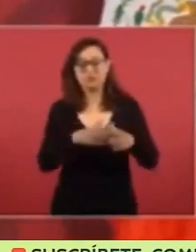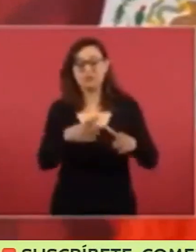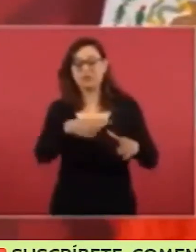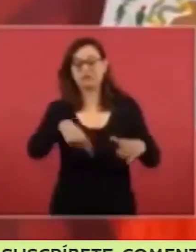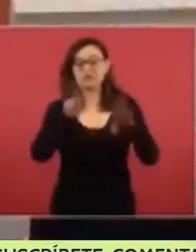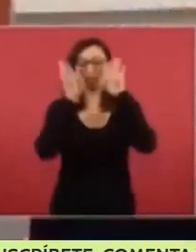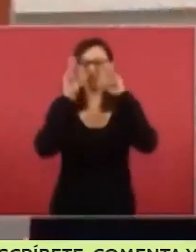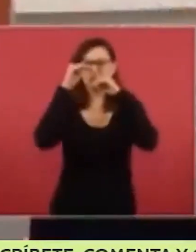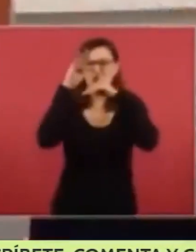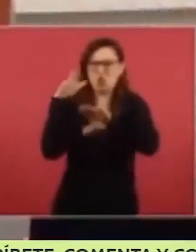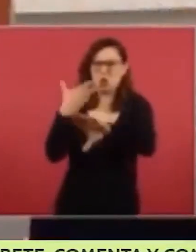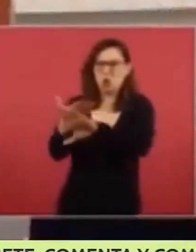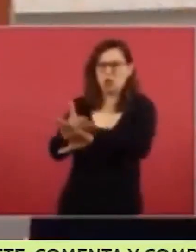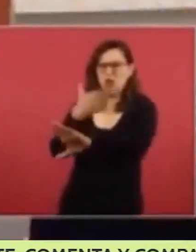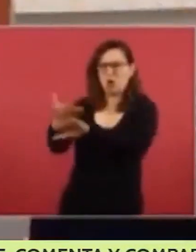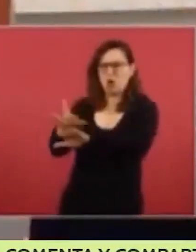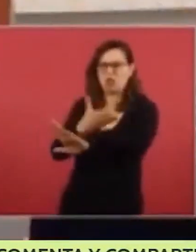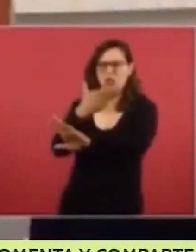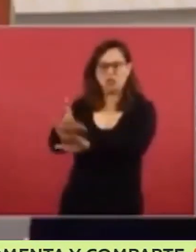y sin